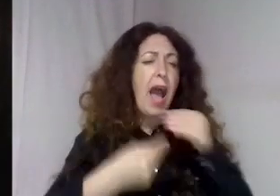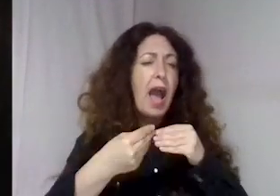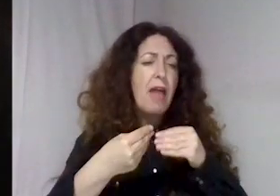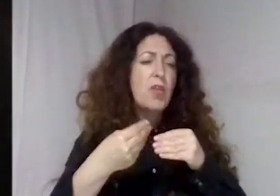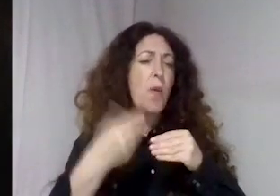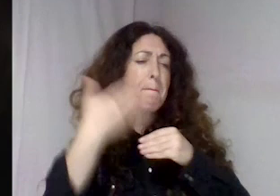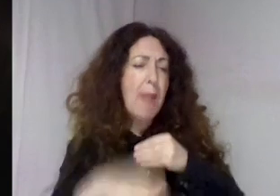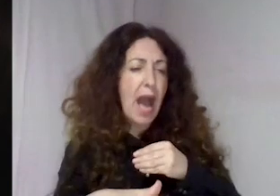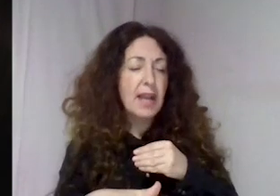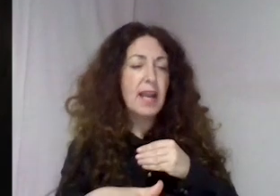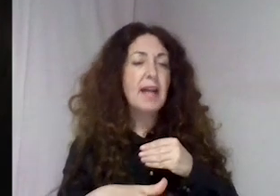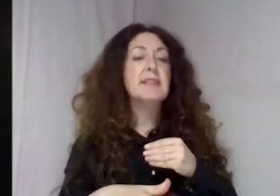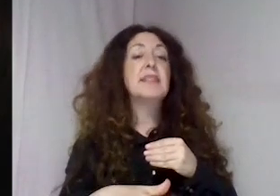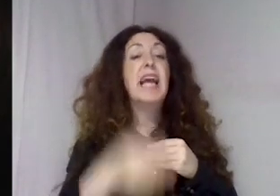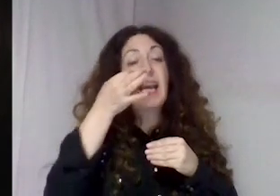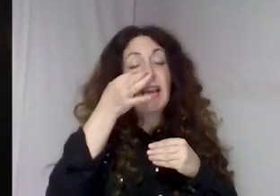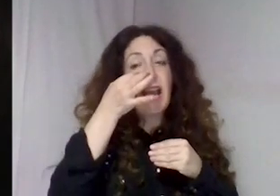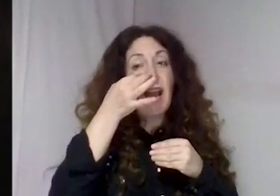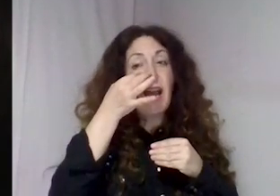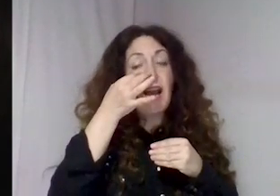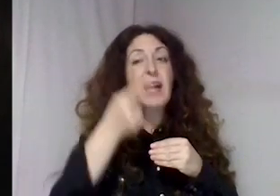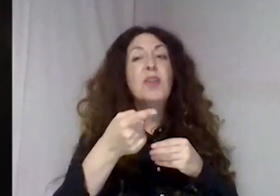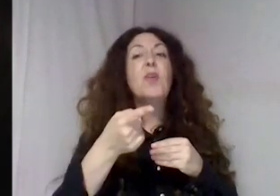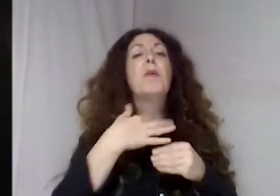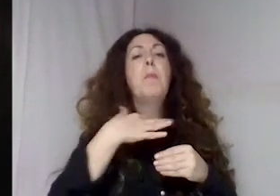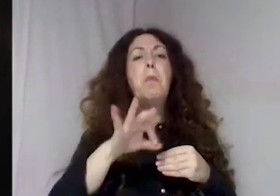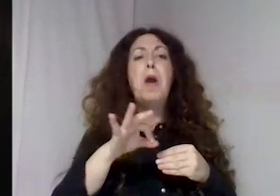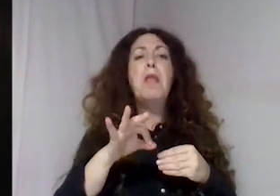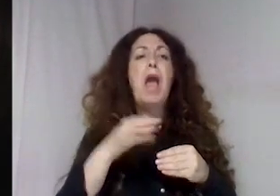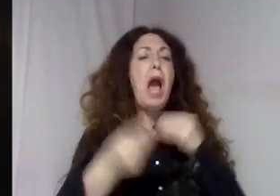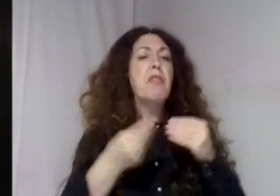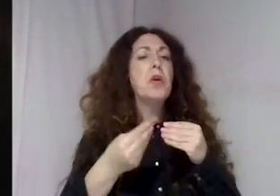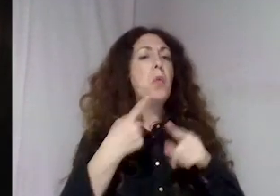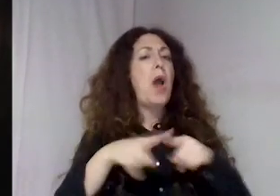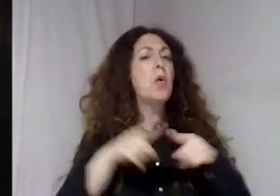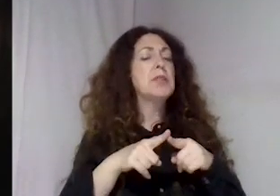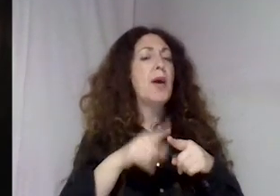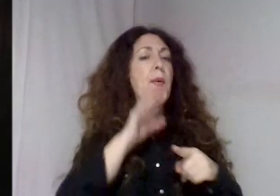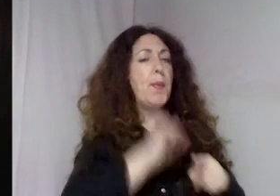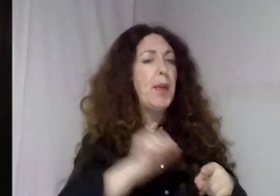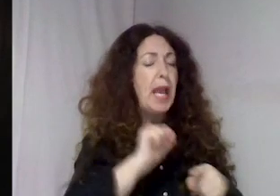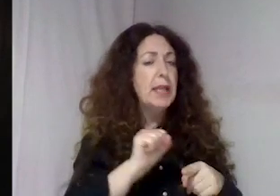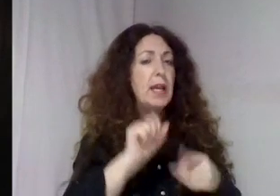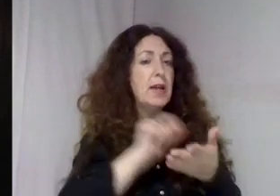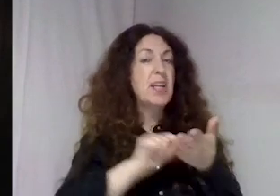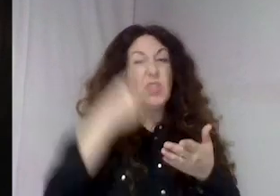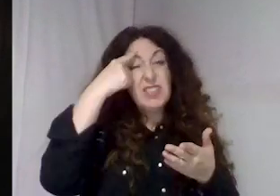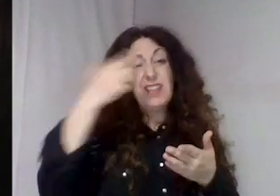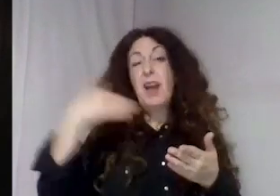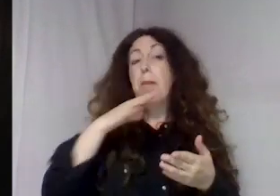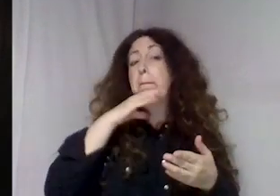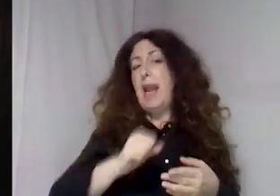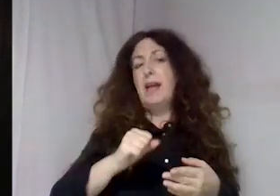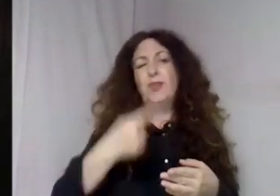la pregunta que hacía, ¿verdad?, mi amigo era pertinente. Y yo no renuncio a tratarla, ¿verdad? Y para eso hay una